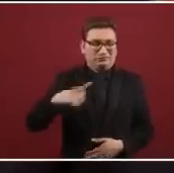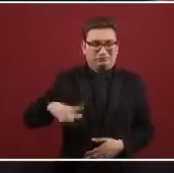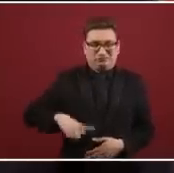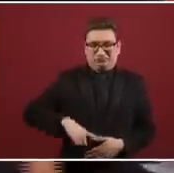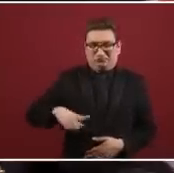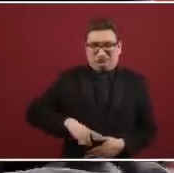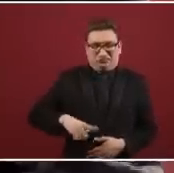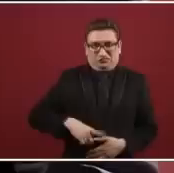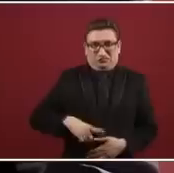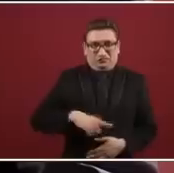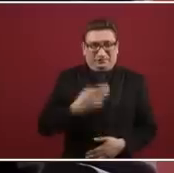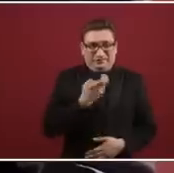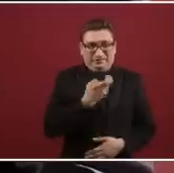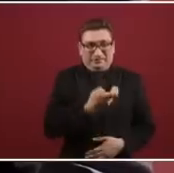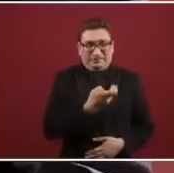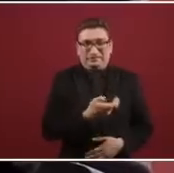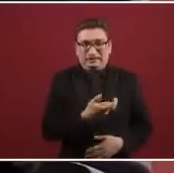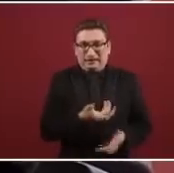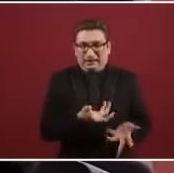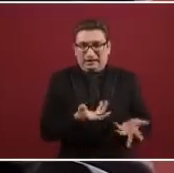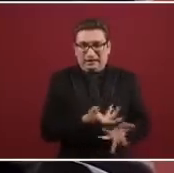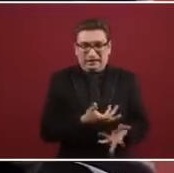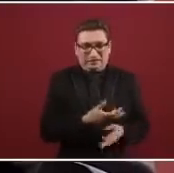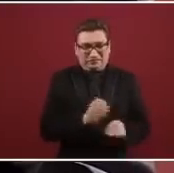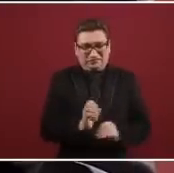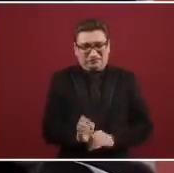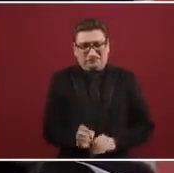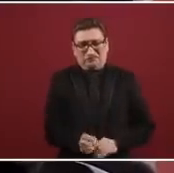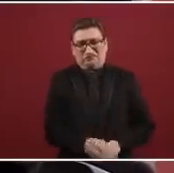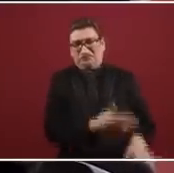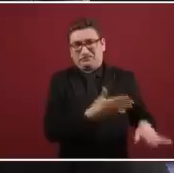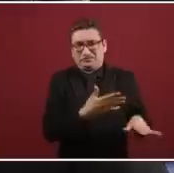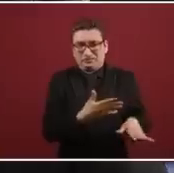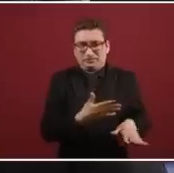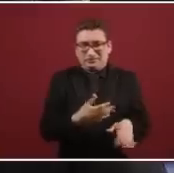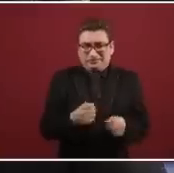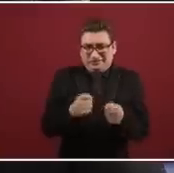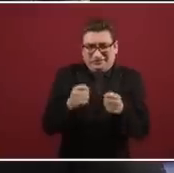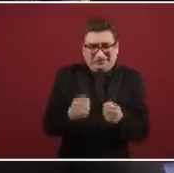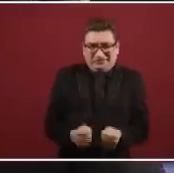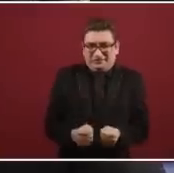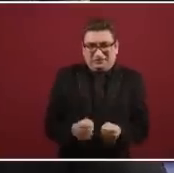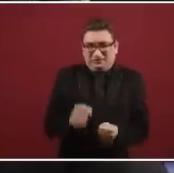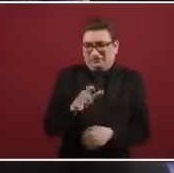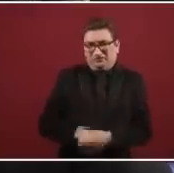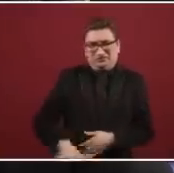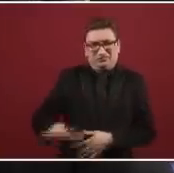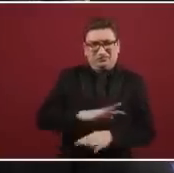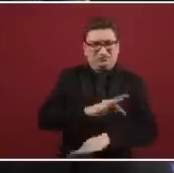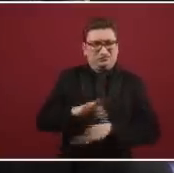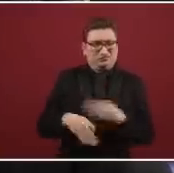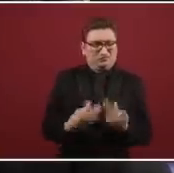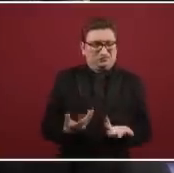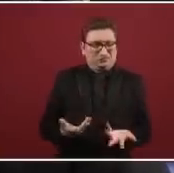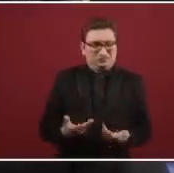se abandonó la seguridad pública.